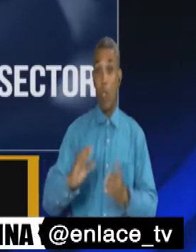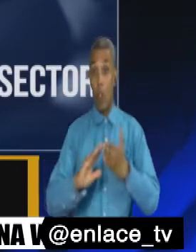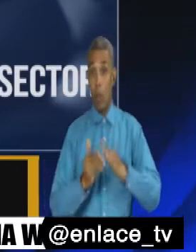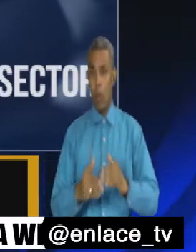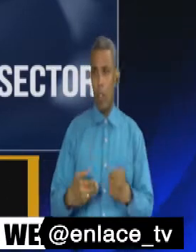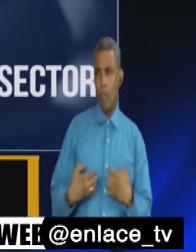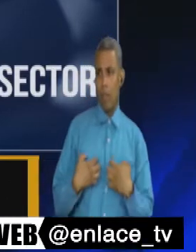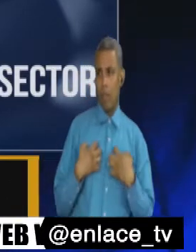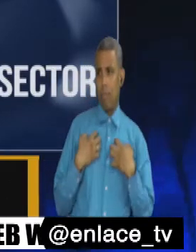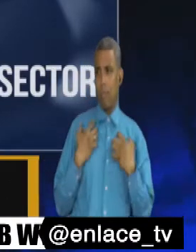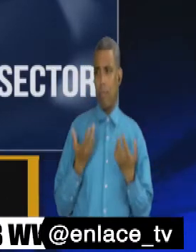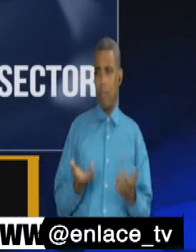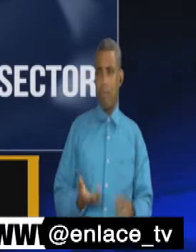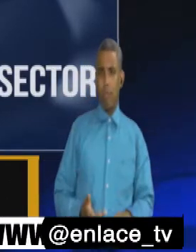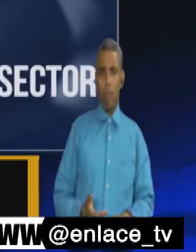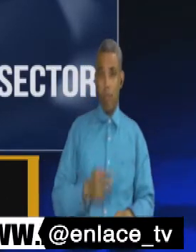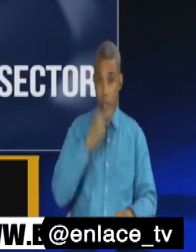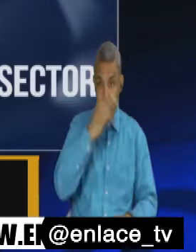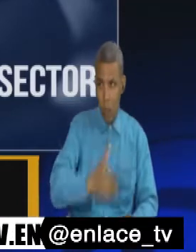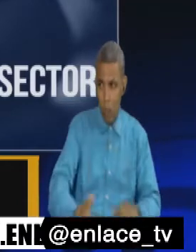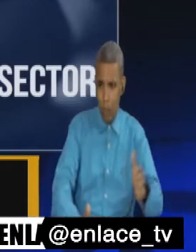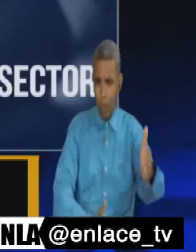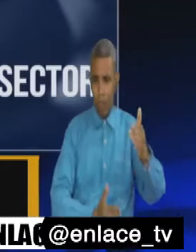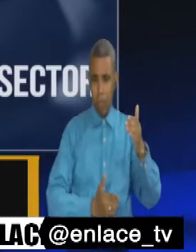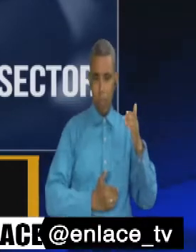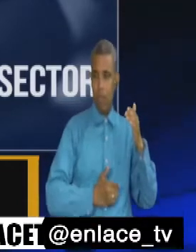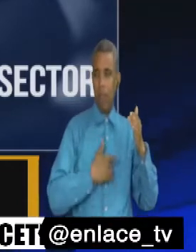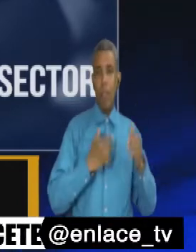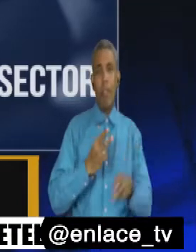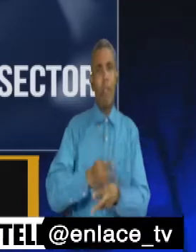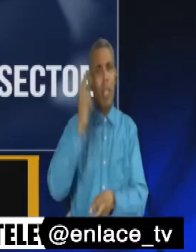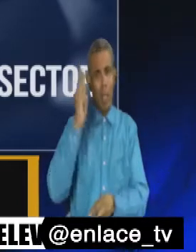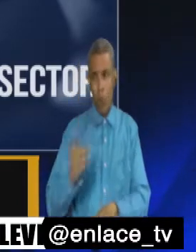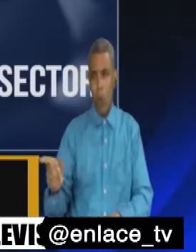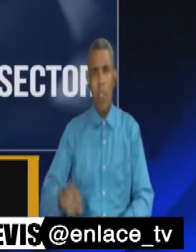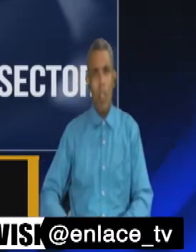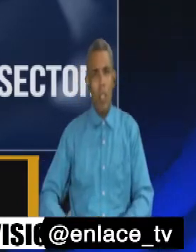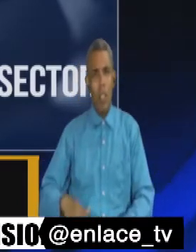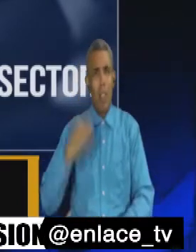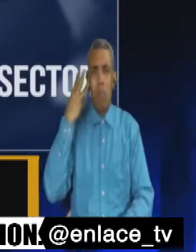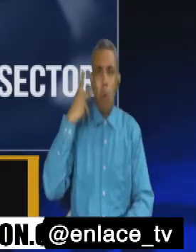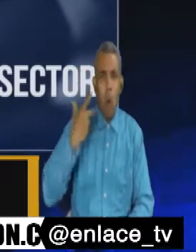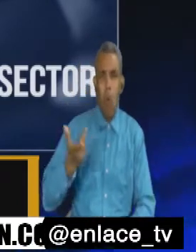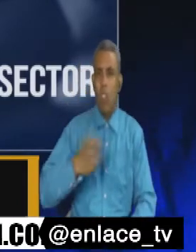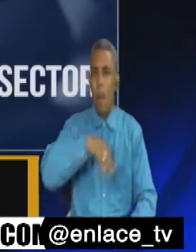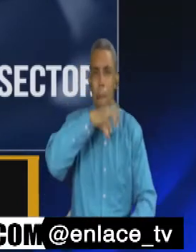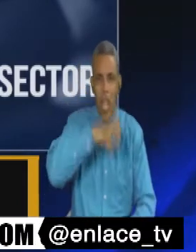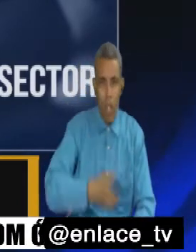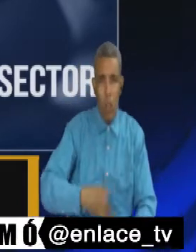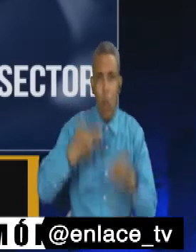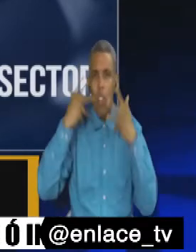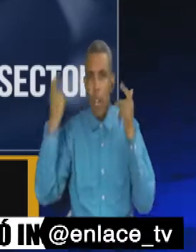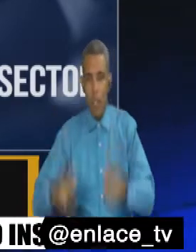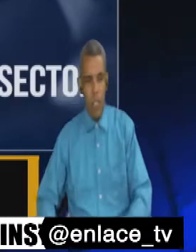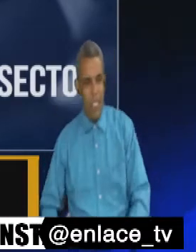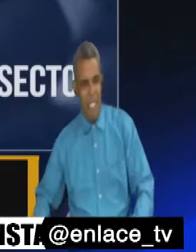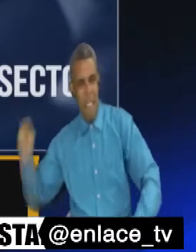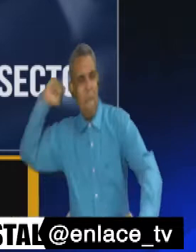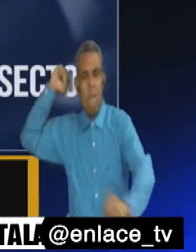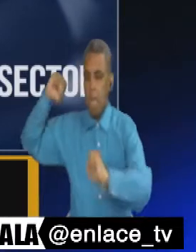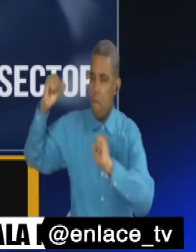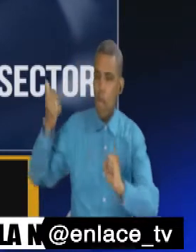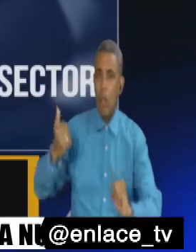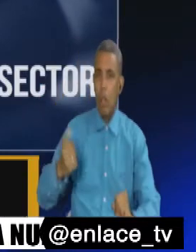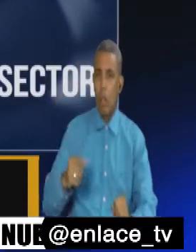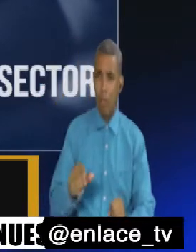animalitos, porque los animales les da duro, los gatos, todo él golpea. Imagínese si la tiraba a la misma mamá, ya